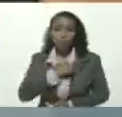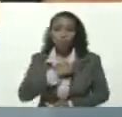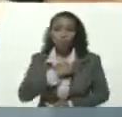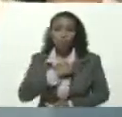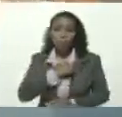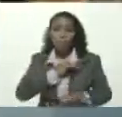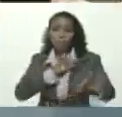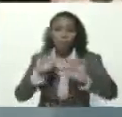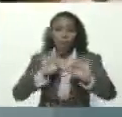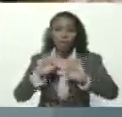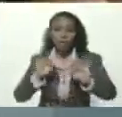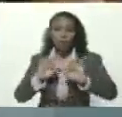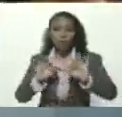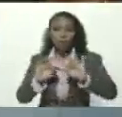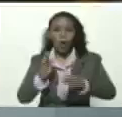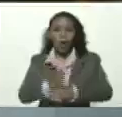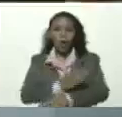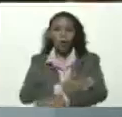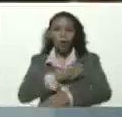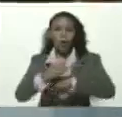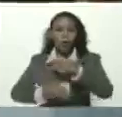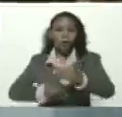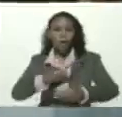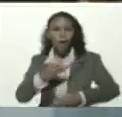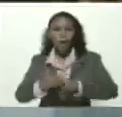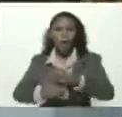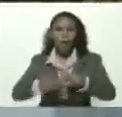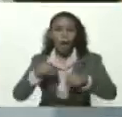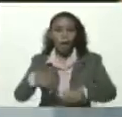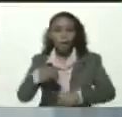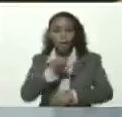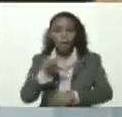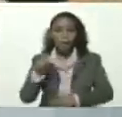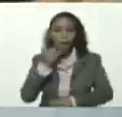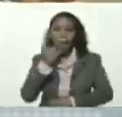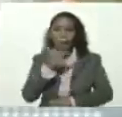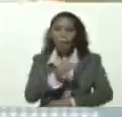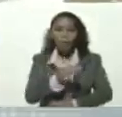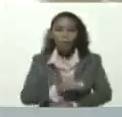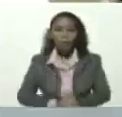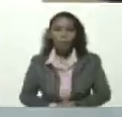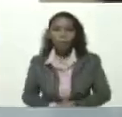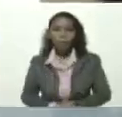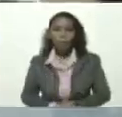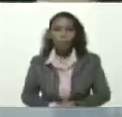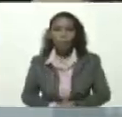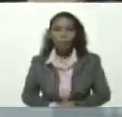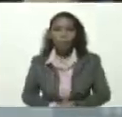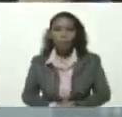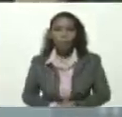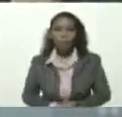preparando lo que será esta semana venidera.